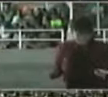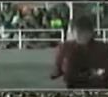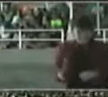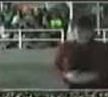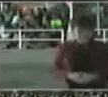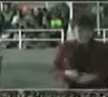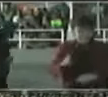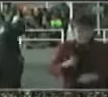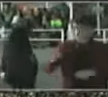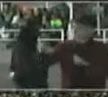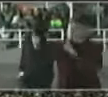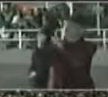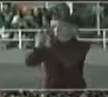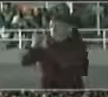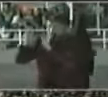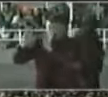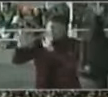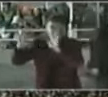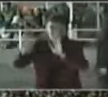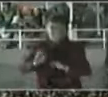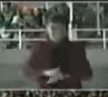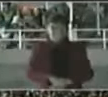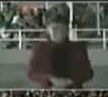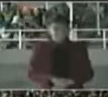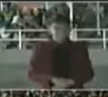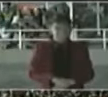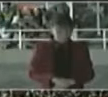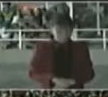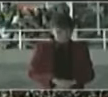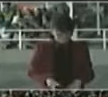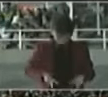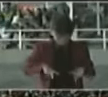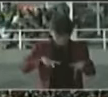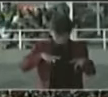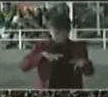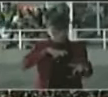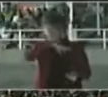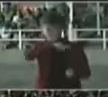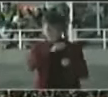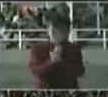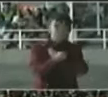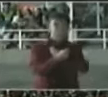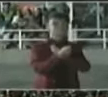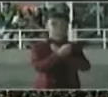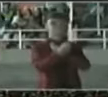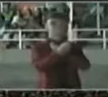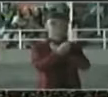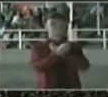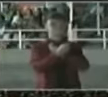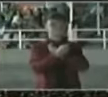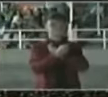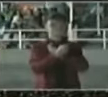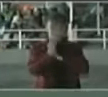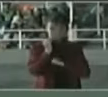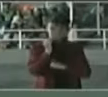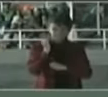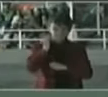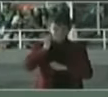encuentro con Él es suficiente para que una vida sea transformada, para que un hogar